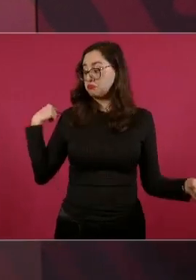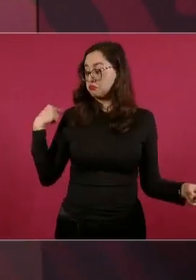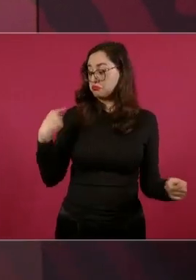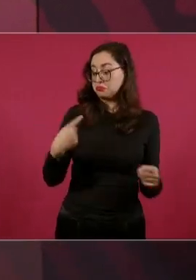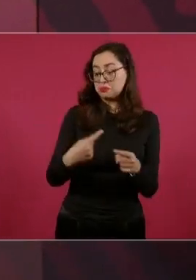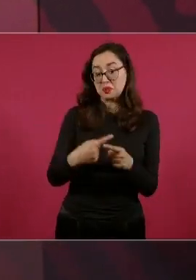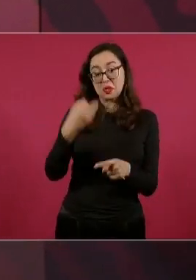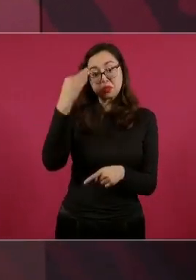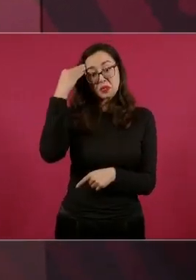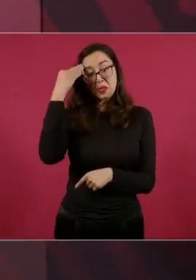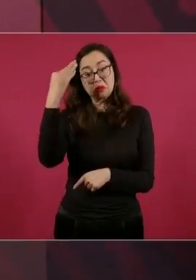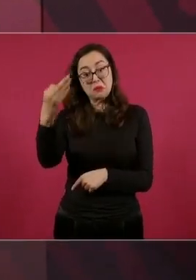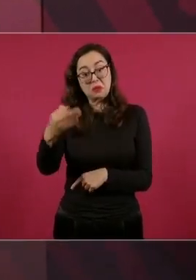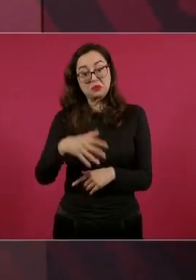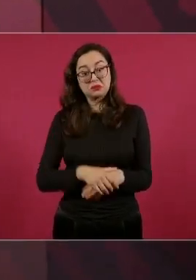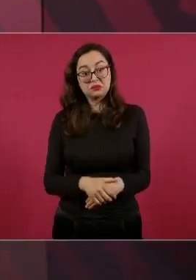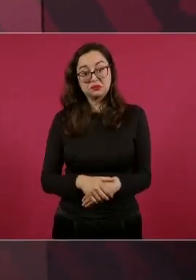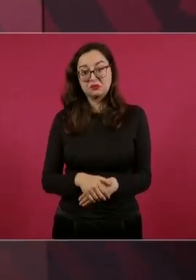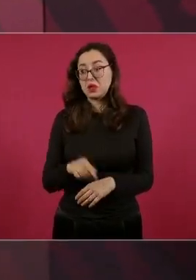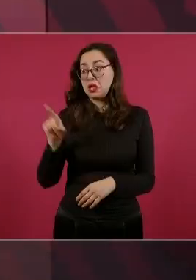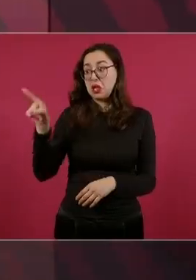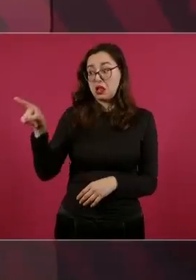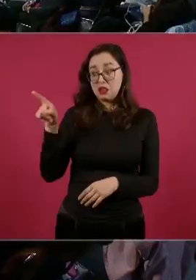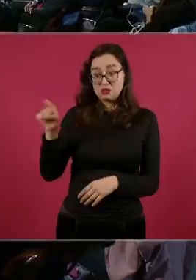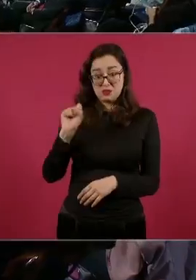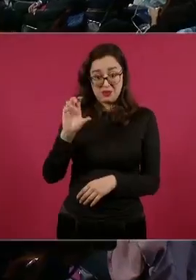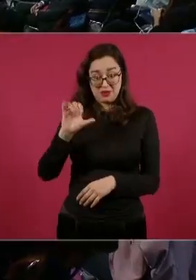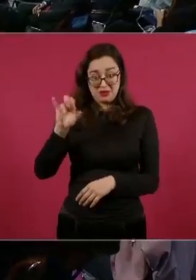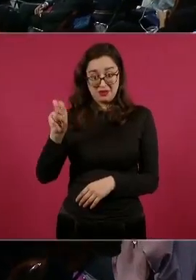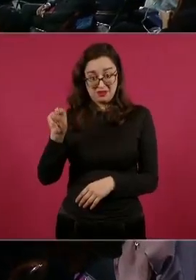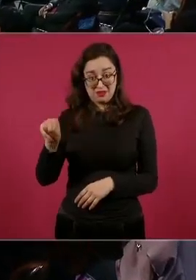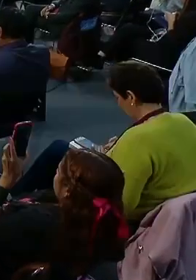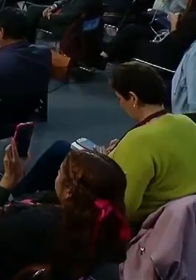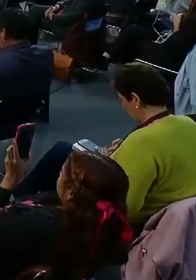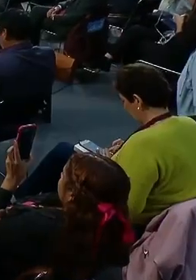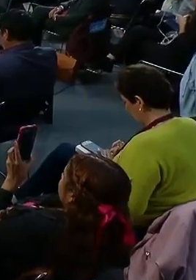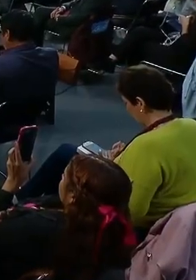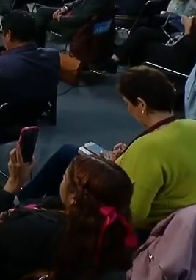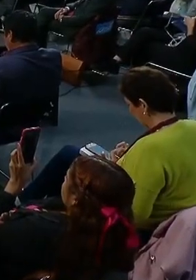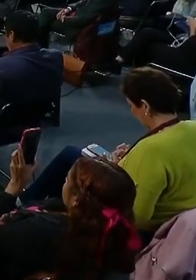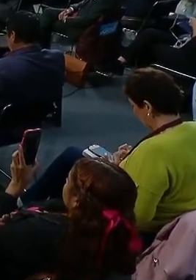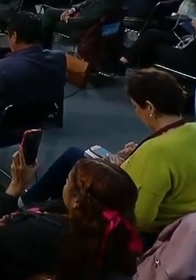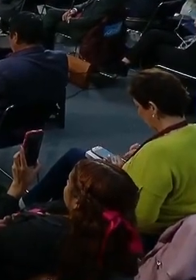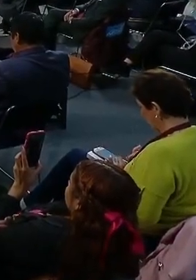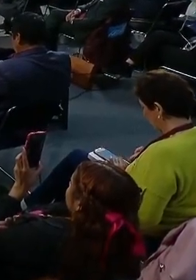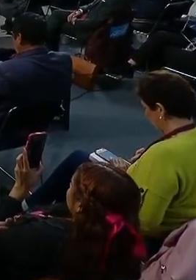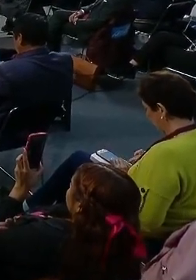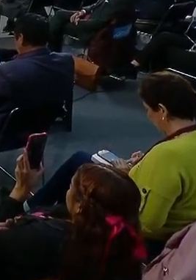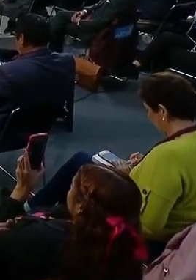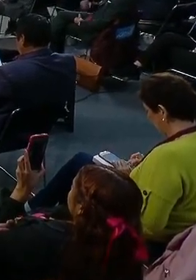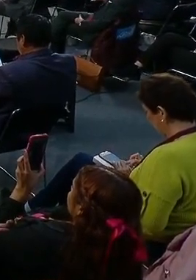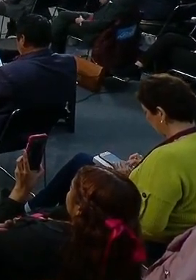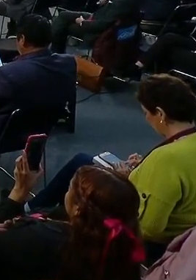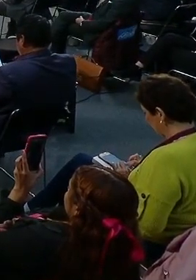tardó ahí?, como nueve, diez meses. Y eso porque se denunció.